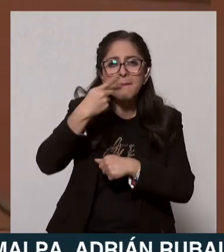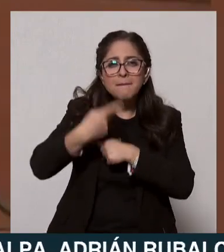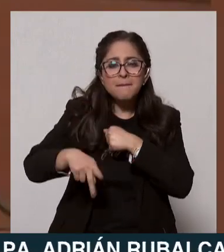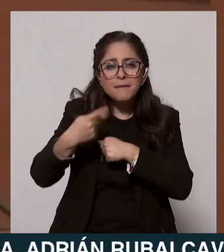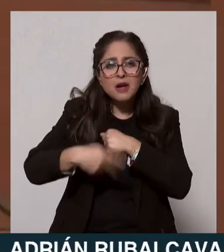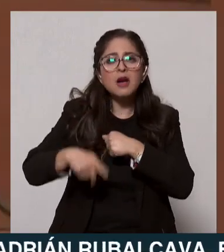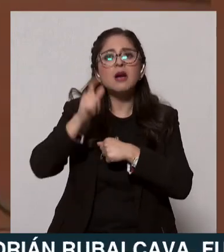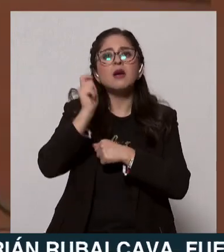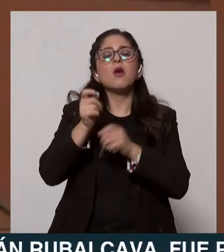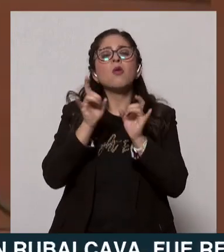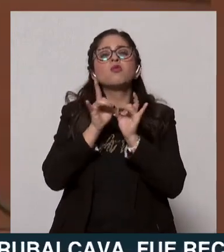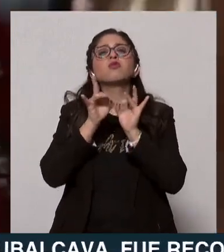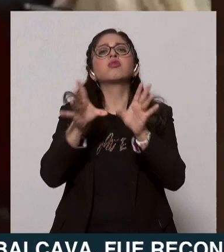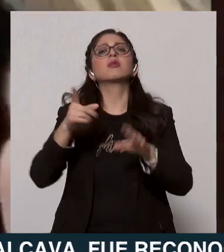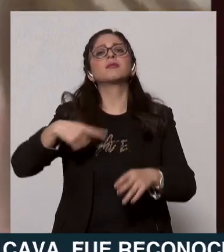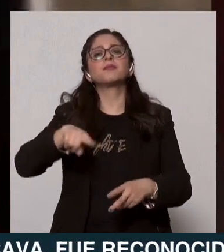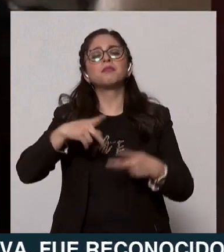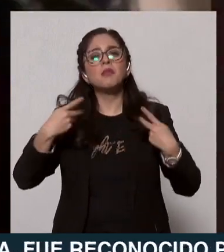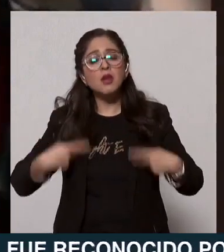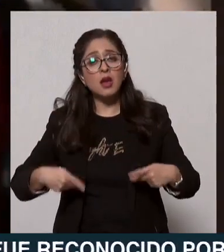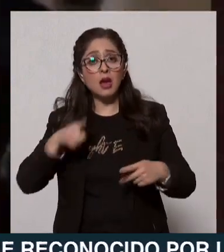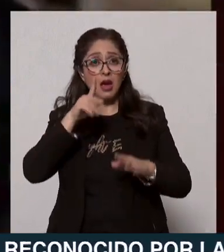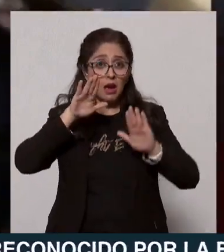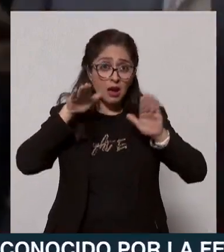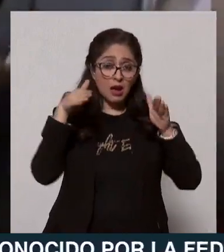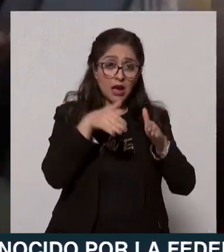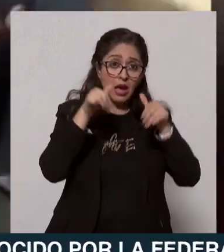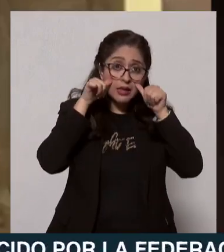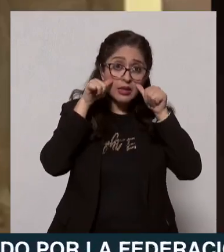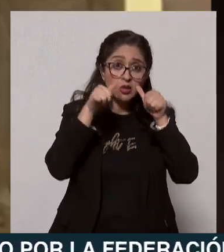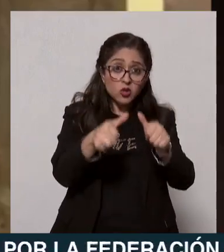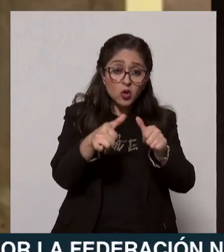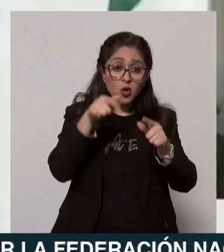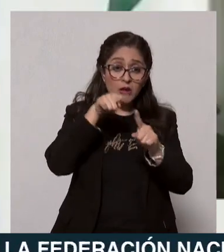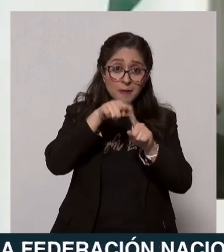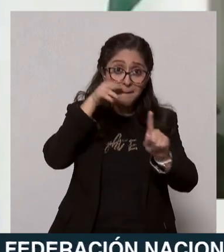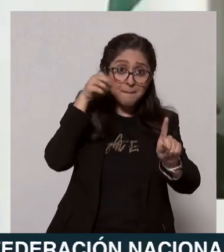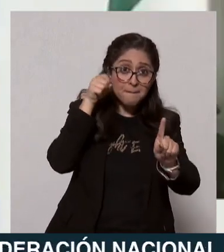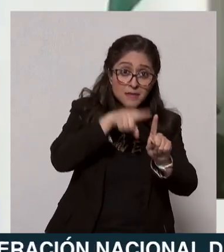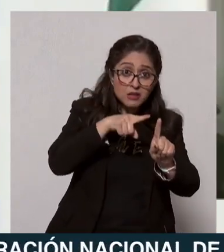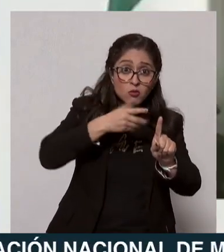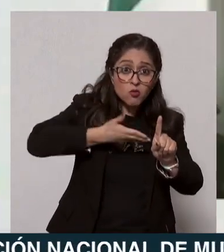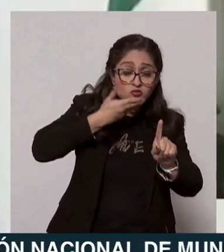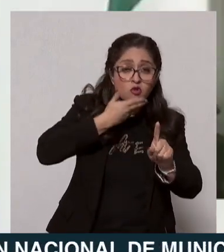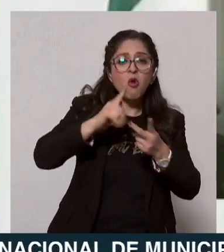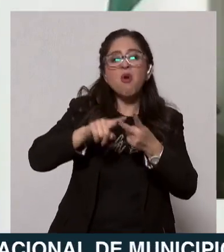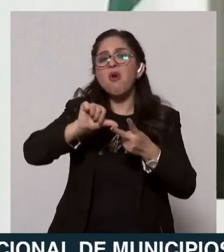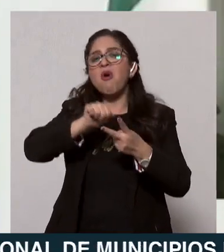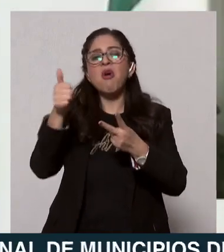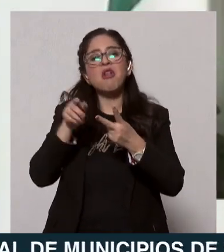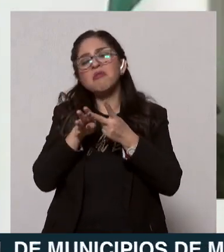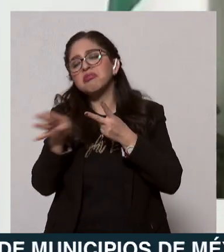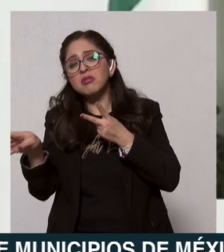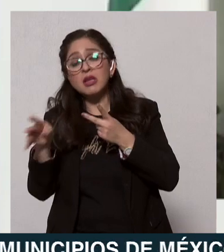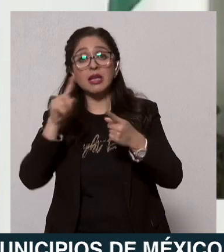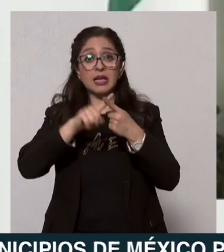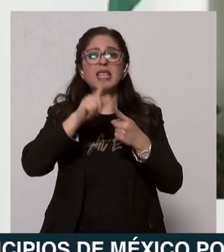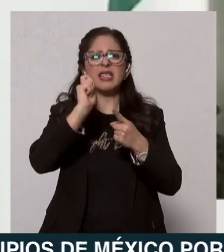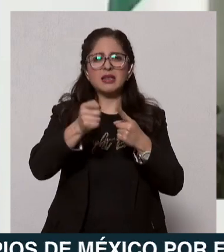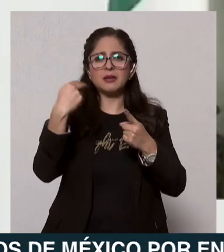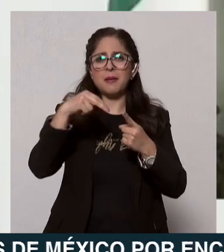de nosotras las víctimas, tanto las directas como las indirectas como las potenciales. Las víctimas directas pues son quienes